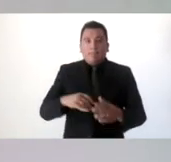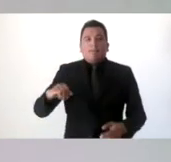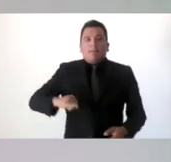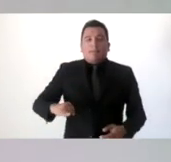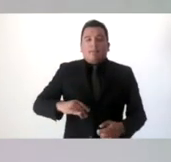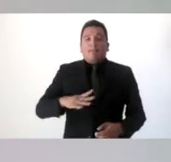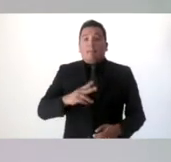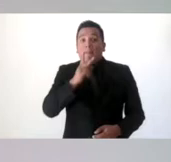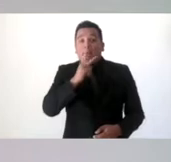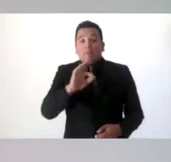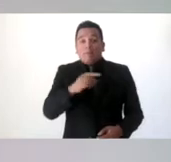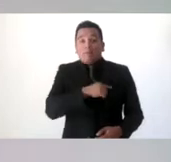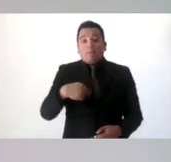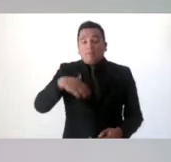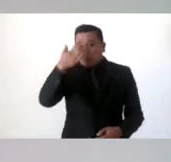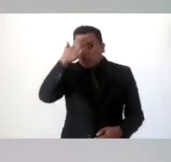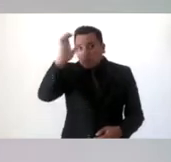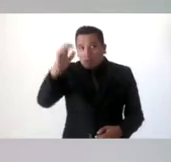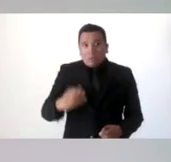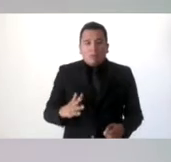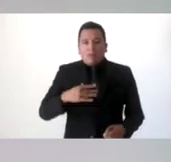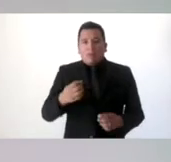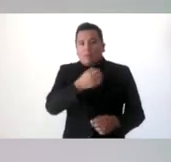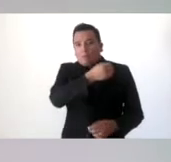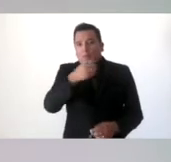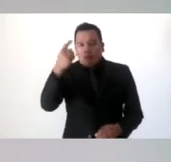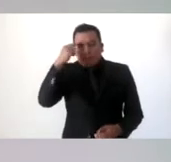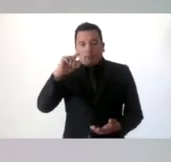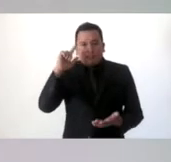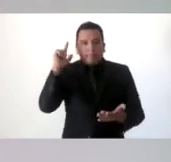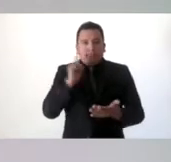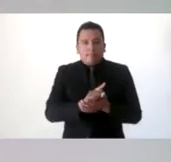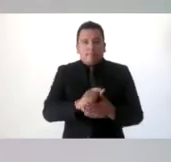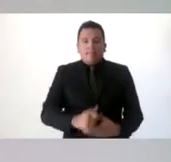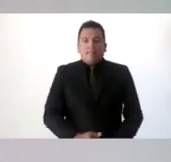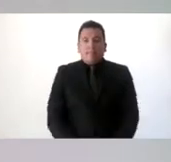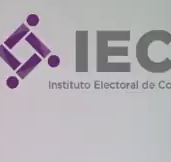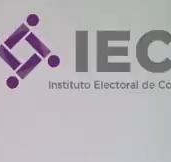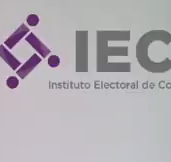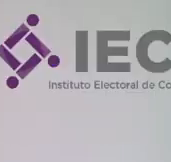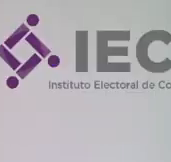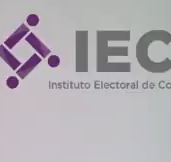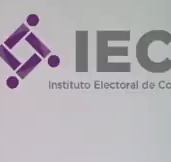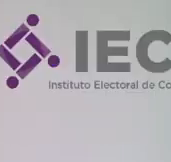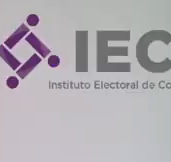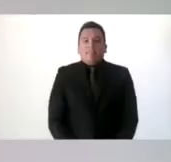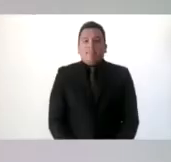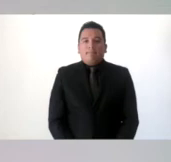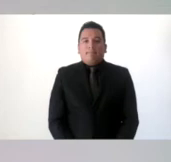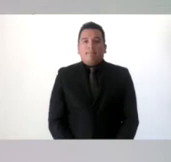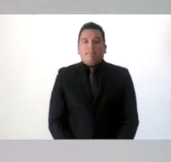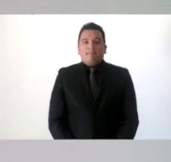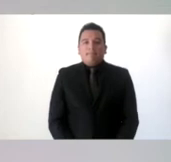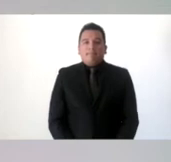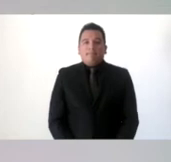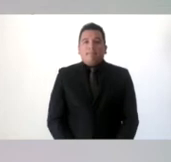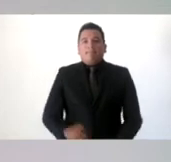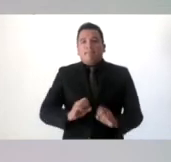un lineamiento legal y mucho menos de elecciones. Claro. Fíjate que, bueno, primero